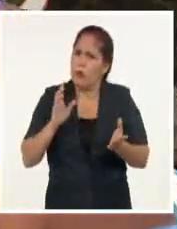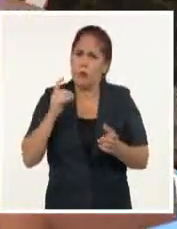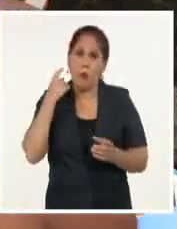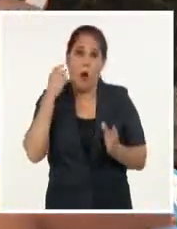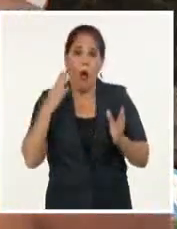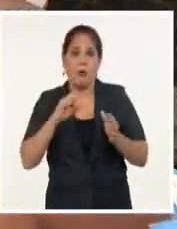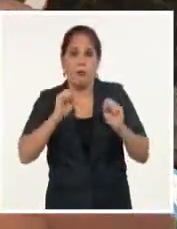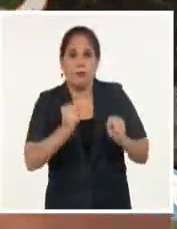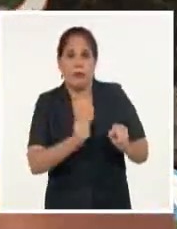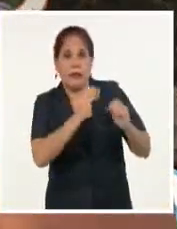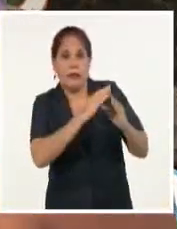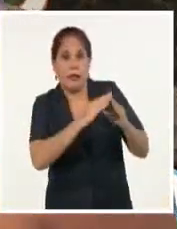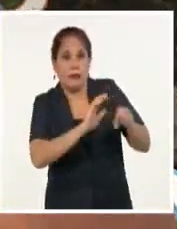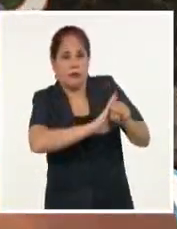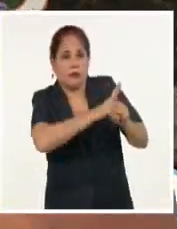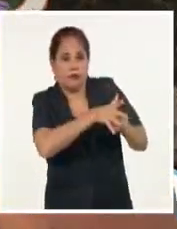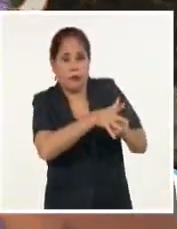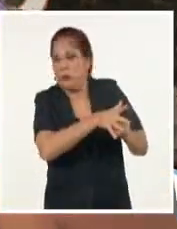año